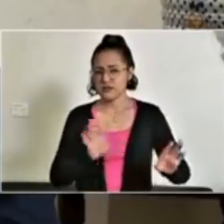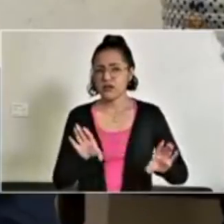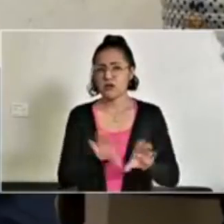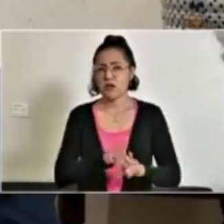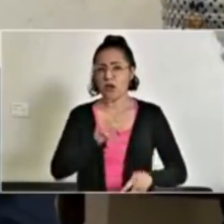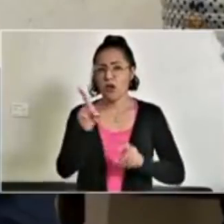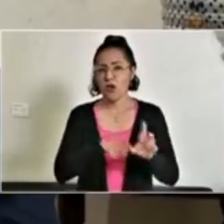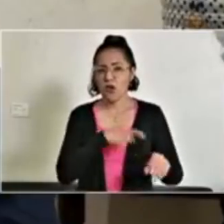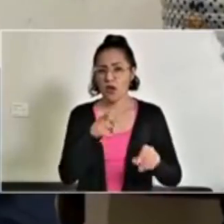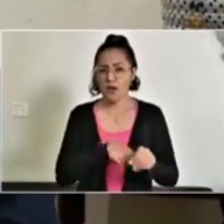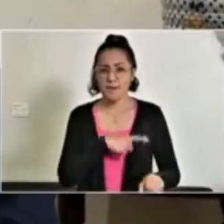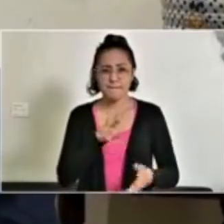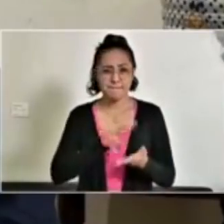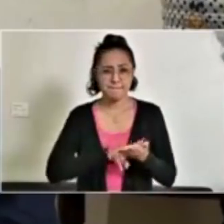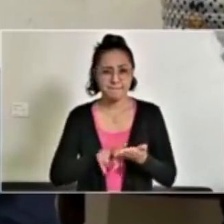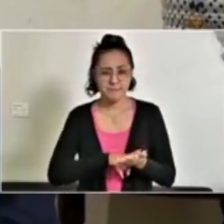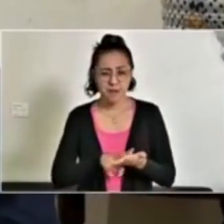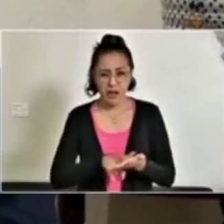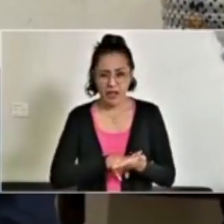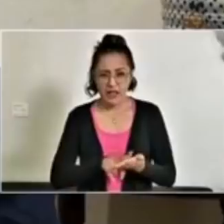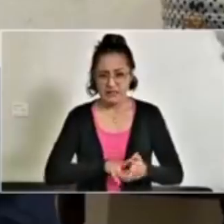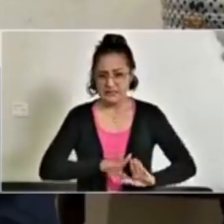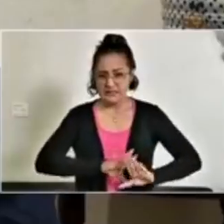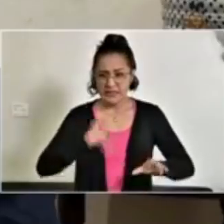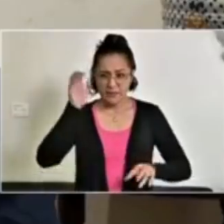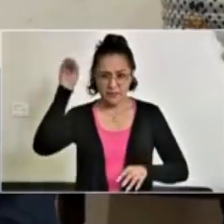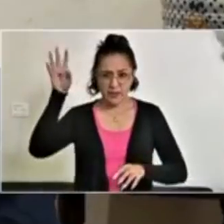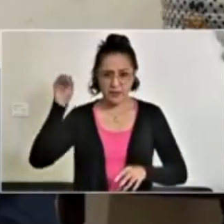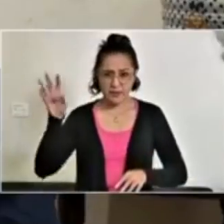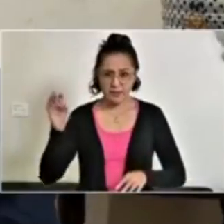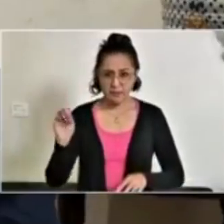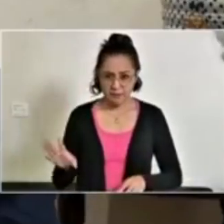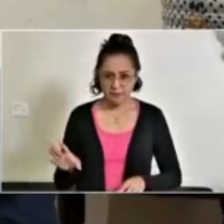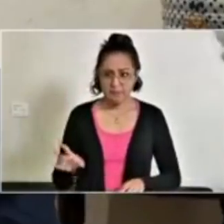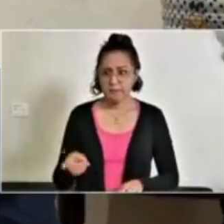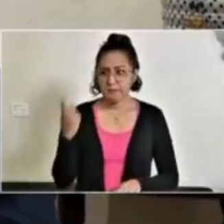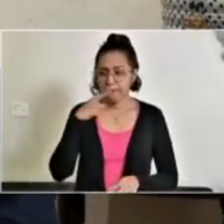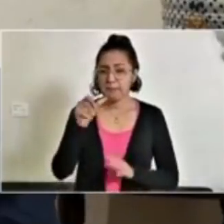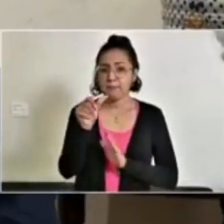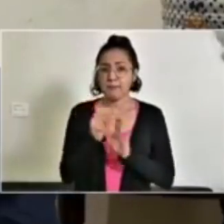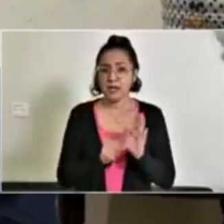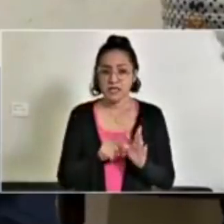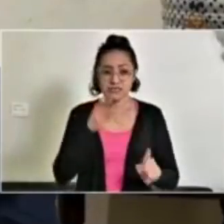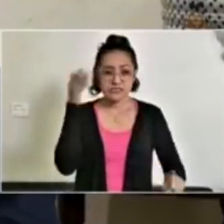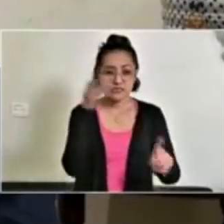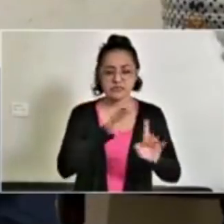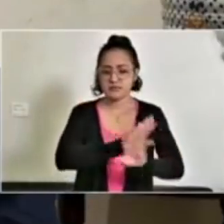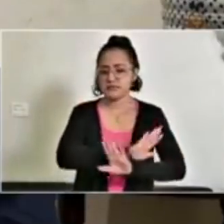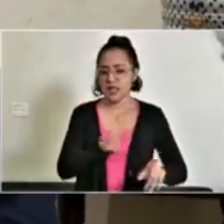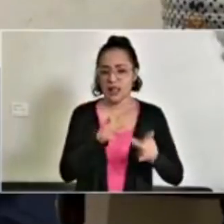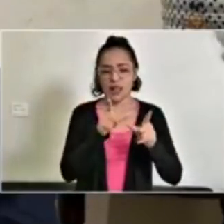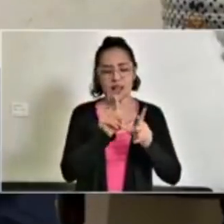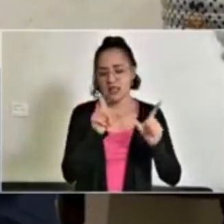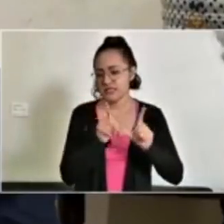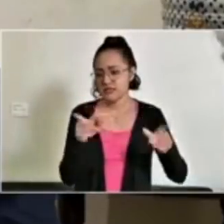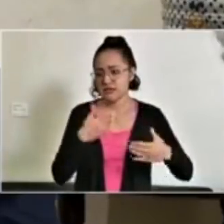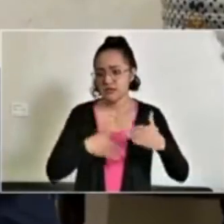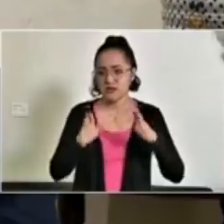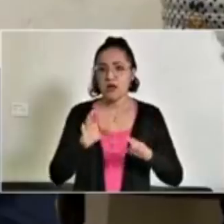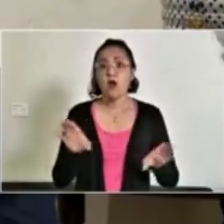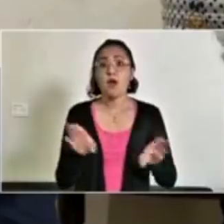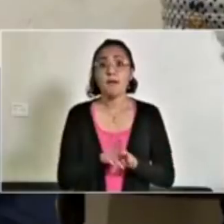el tratamiento para enfrentar el coronavirus sin embargo hizo que solamente se trata de puras especulaciones